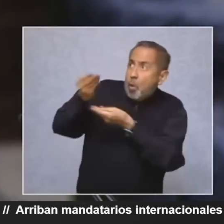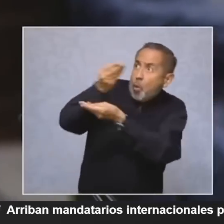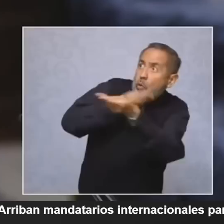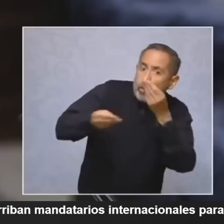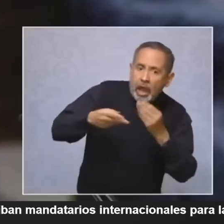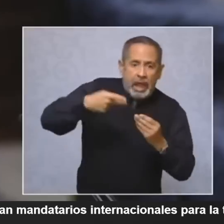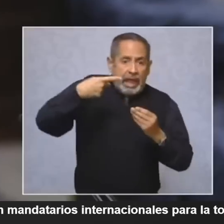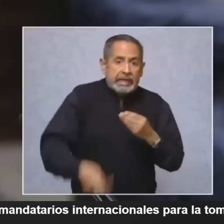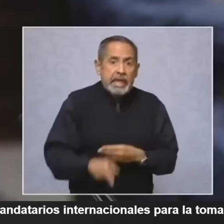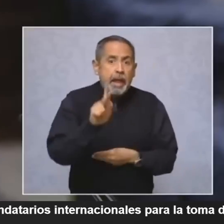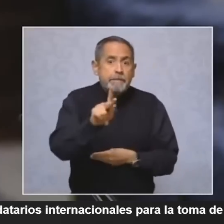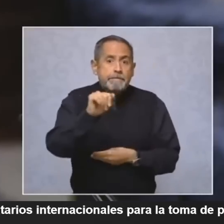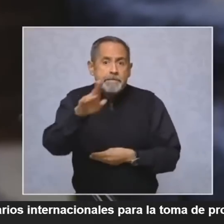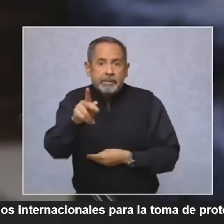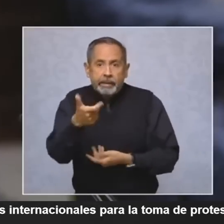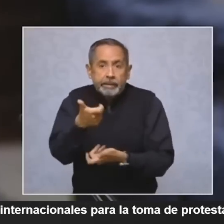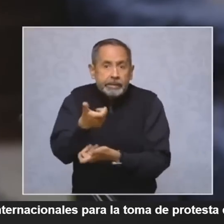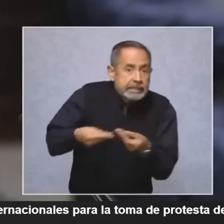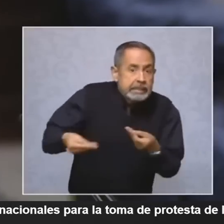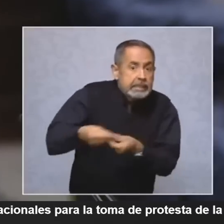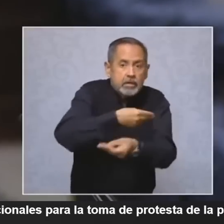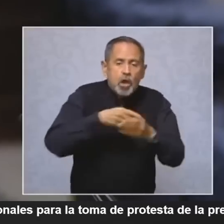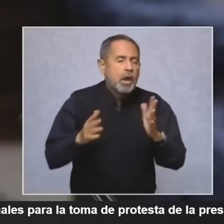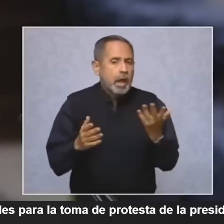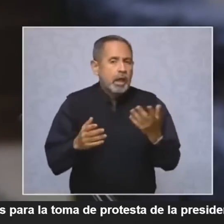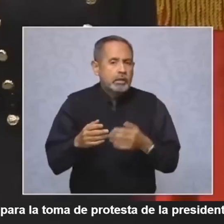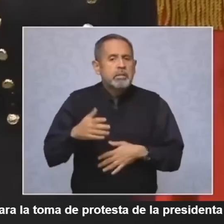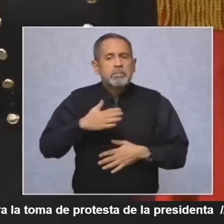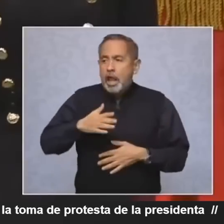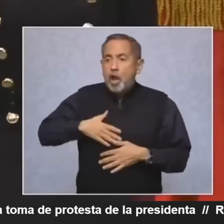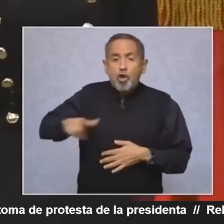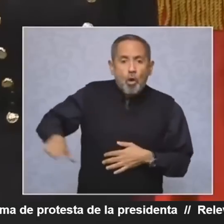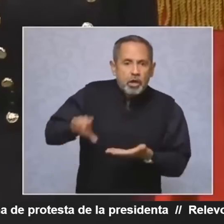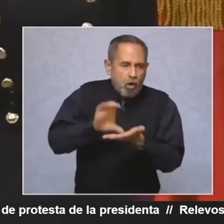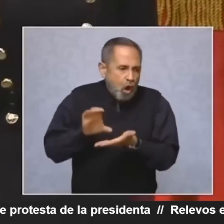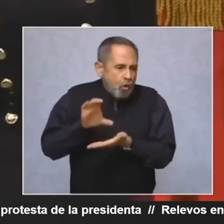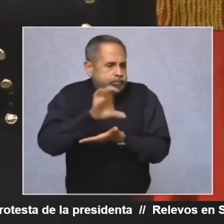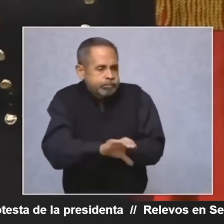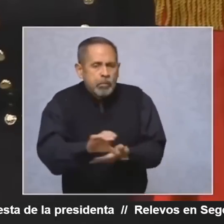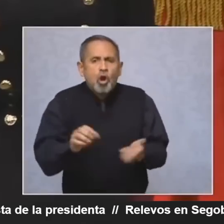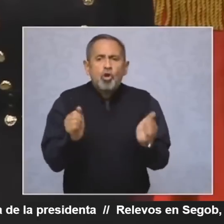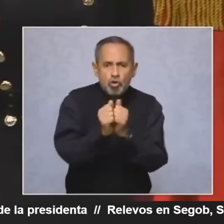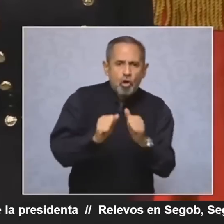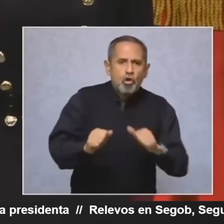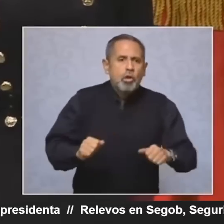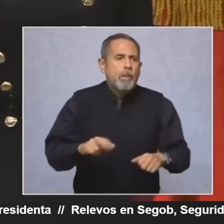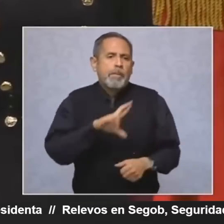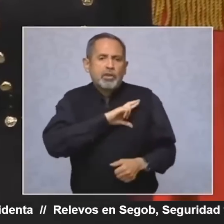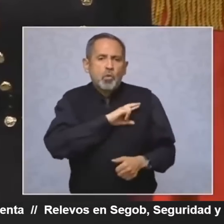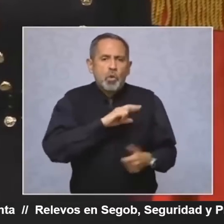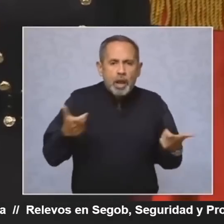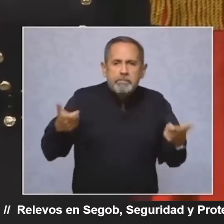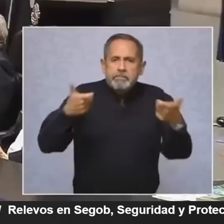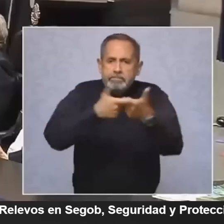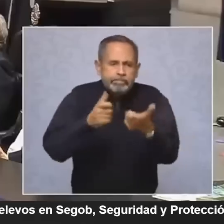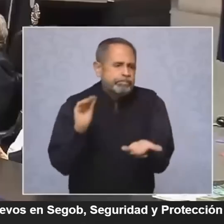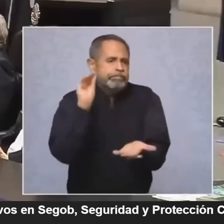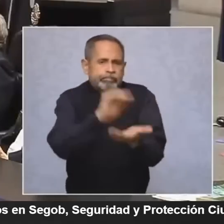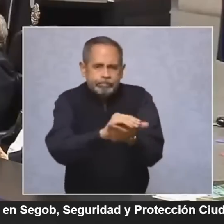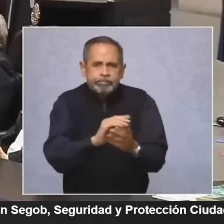Interno Bruto. Promoveremos la inversión pública y la inversión privada. Lo digo con toda